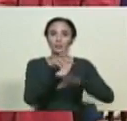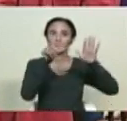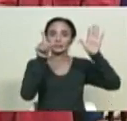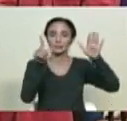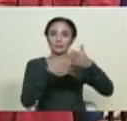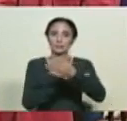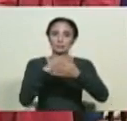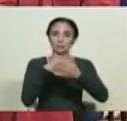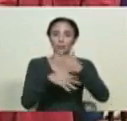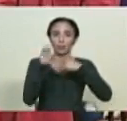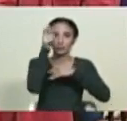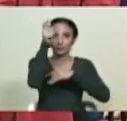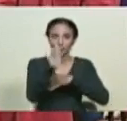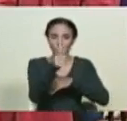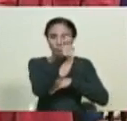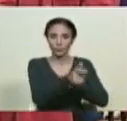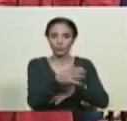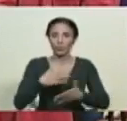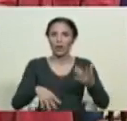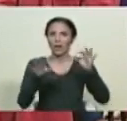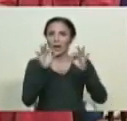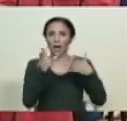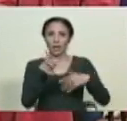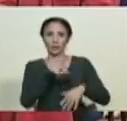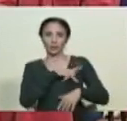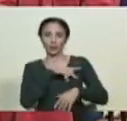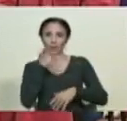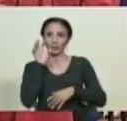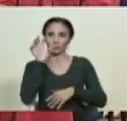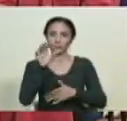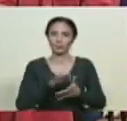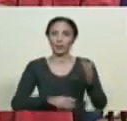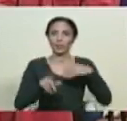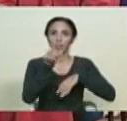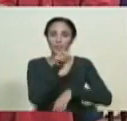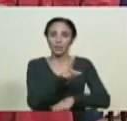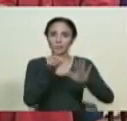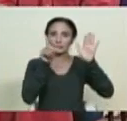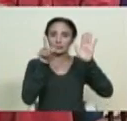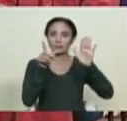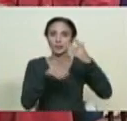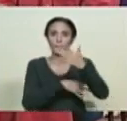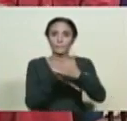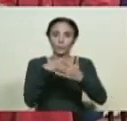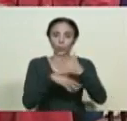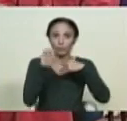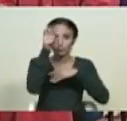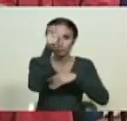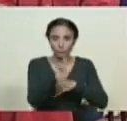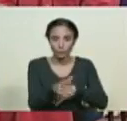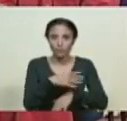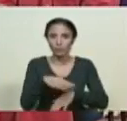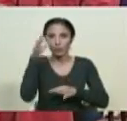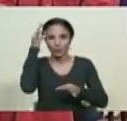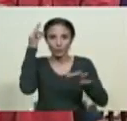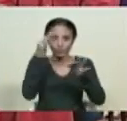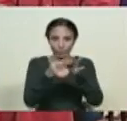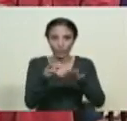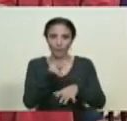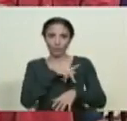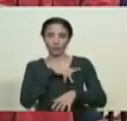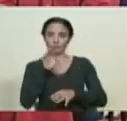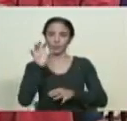eso. Nadie se saca el carnet de la patria, 16 millones de venezolanos, si no cree en ese carnet. De manera